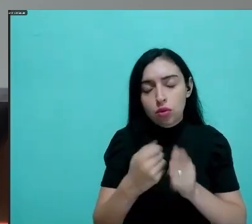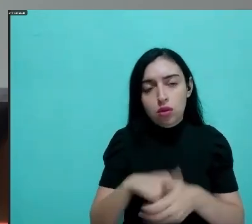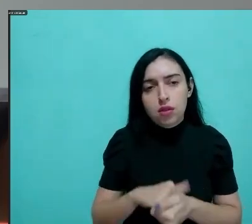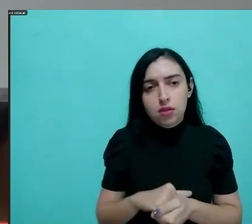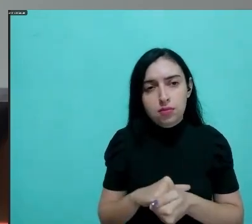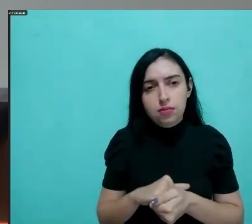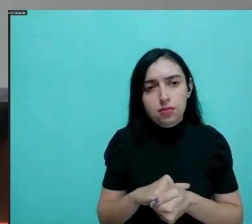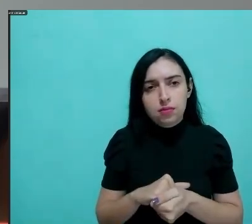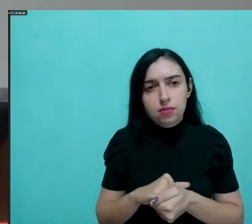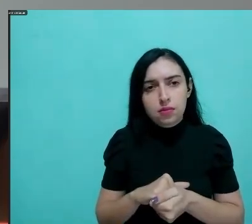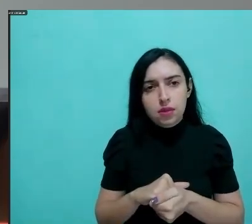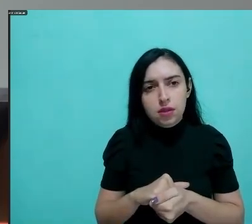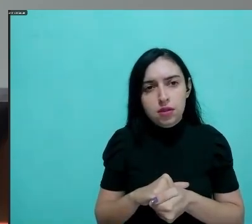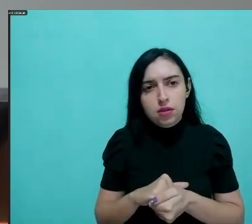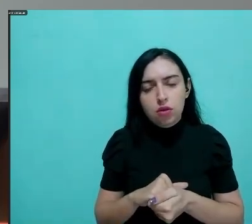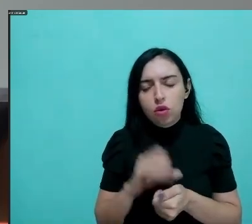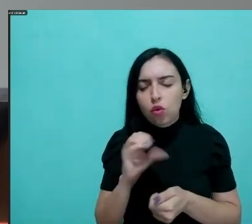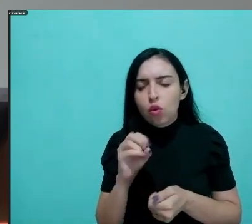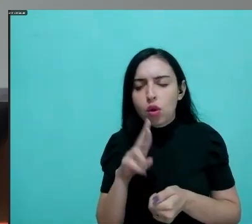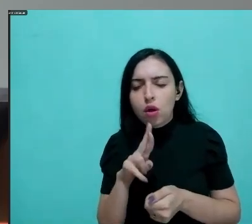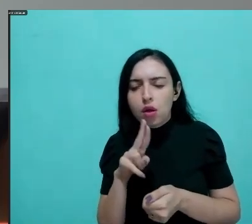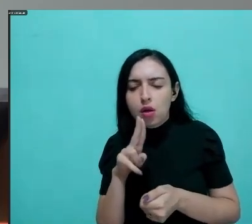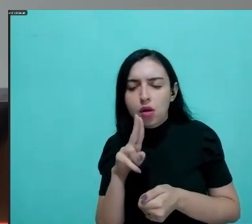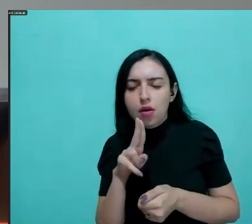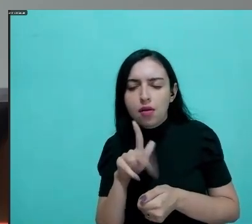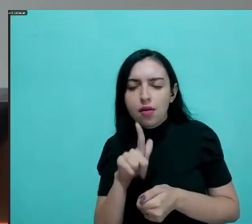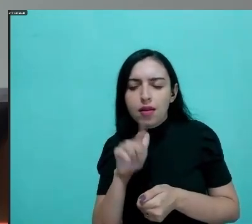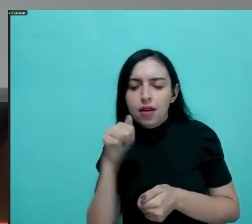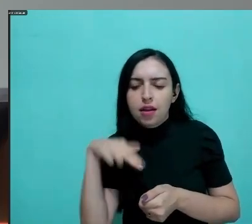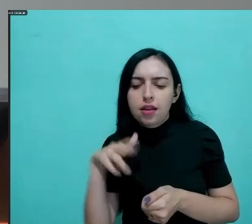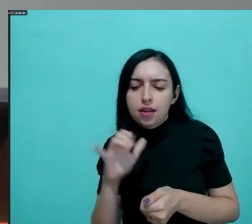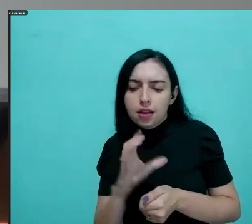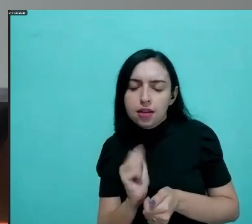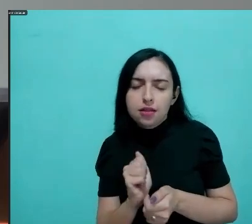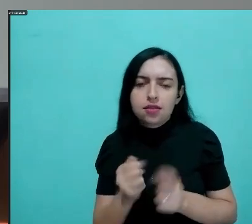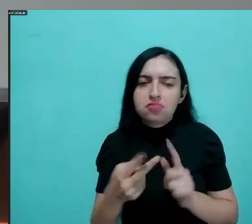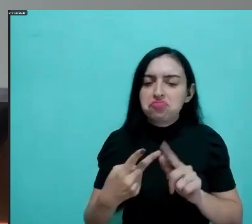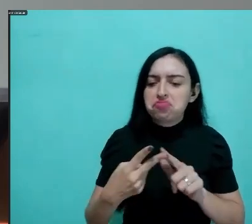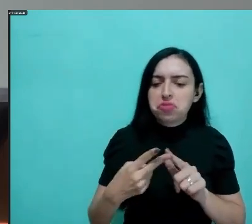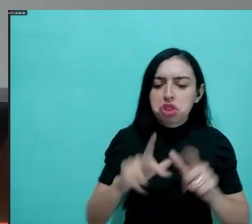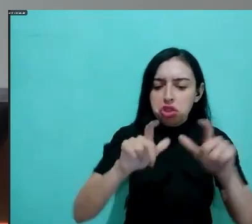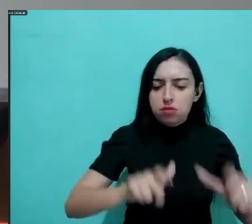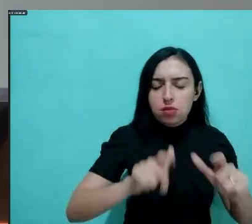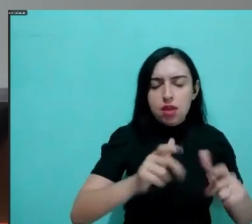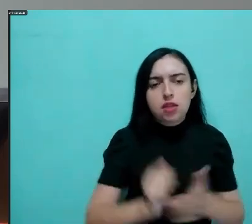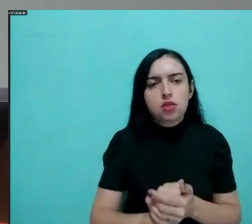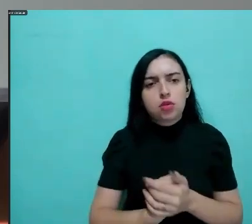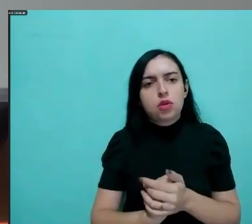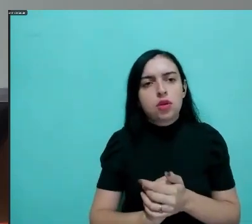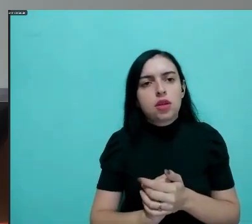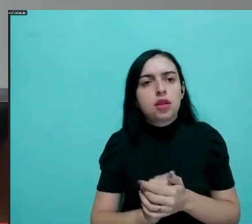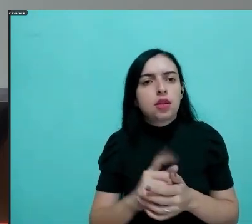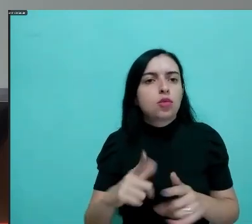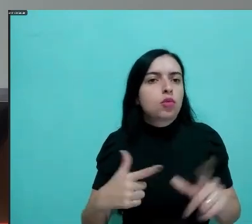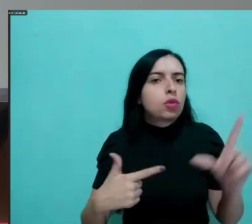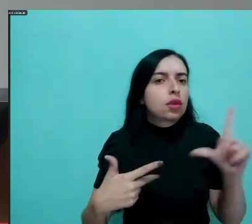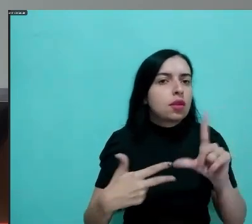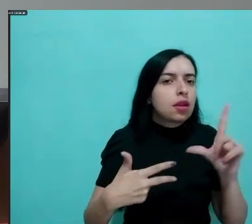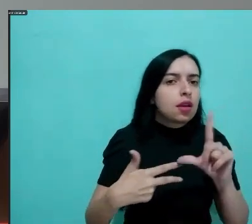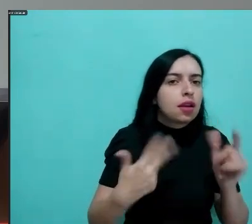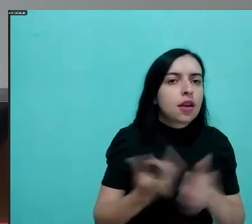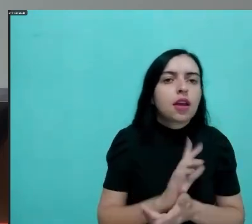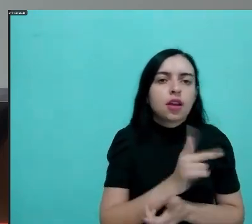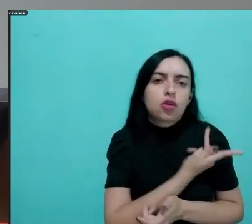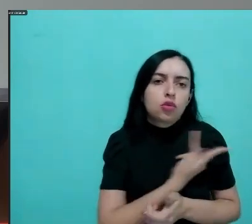provisiones orgánicas de las constituciones, no solamente la repartición de poderes entre el legislador y el gobierno,